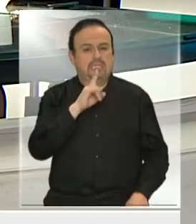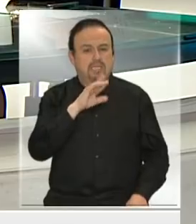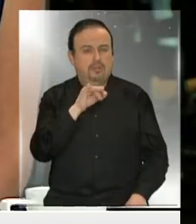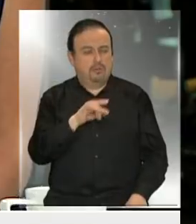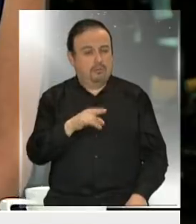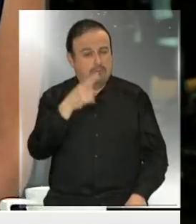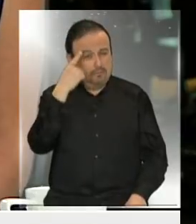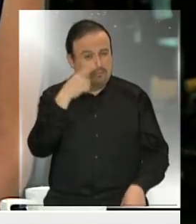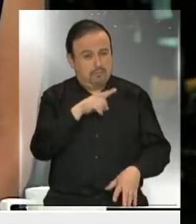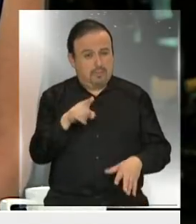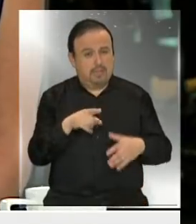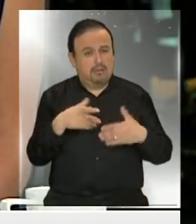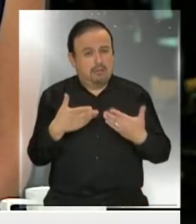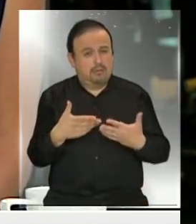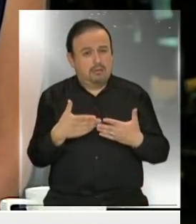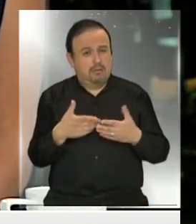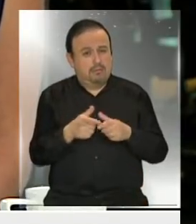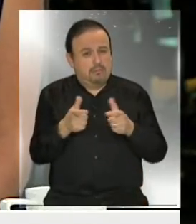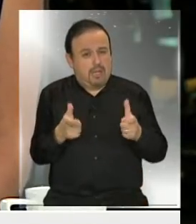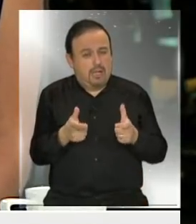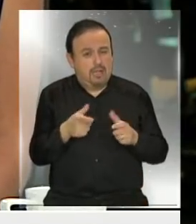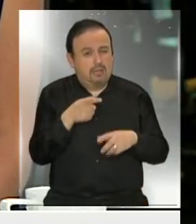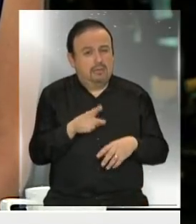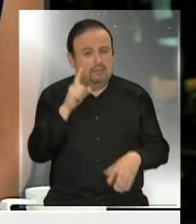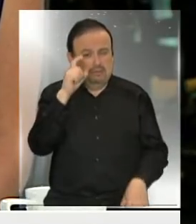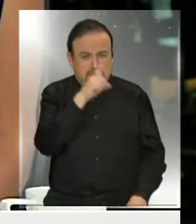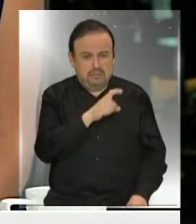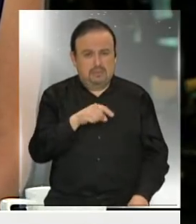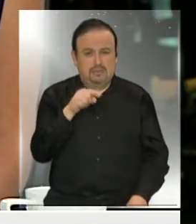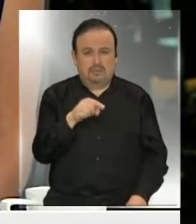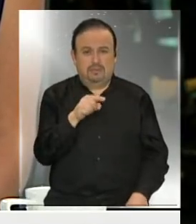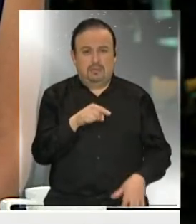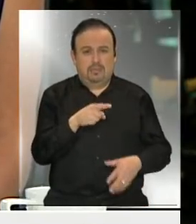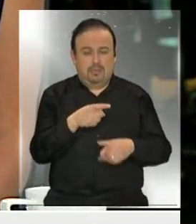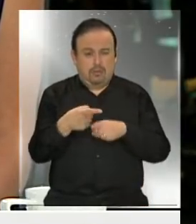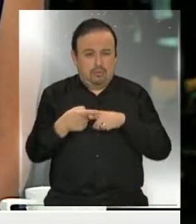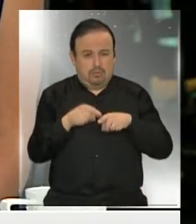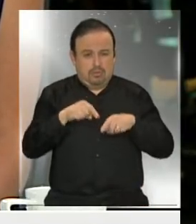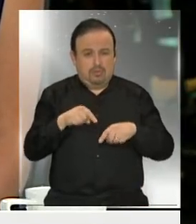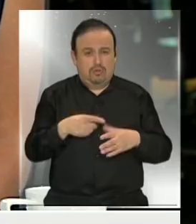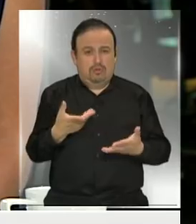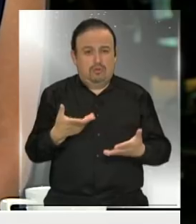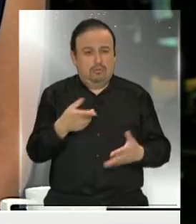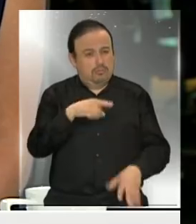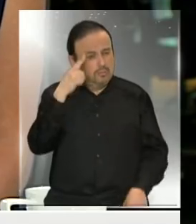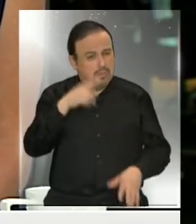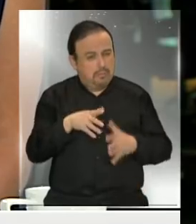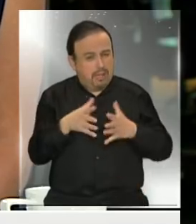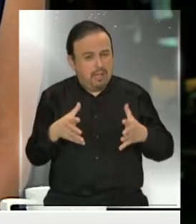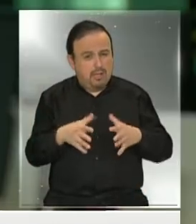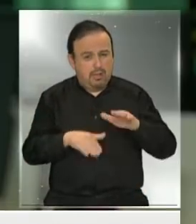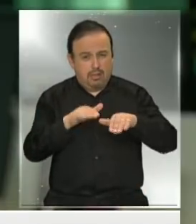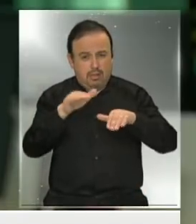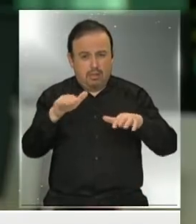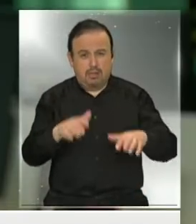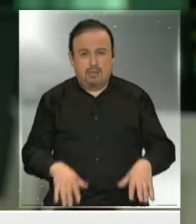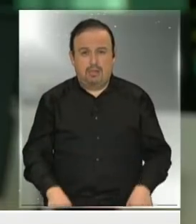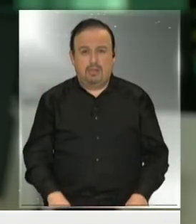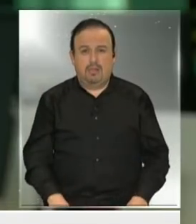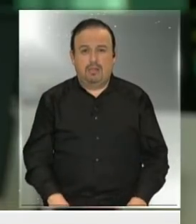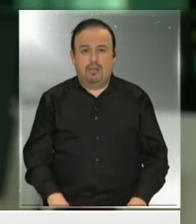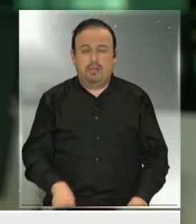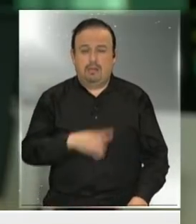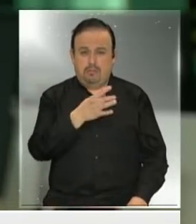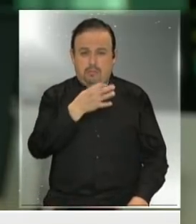eso hubiese sido algo aún más complicado y complejo por la situación social que vive el país convocarlo usted reduciría esa